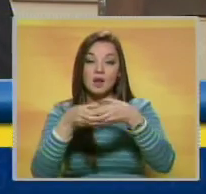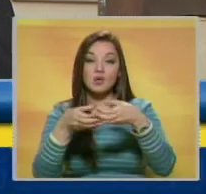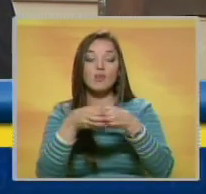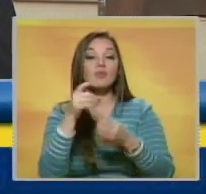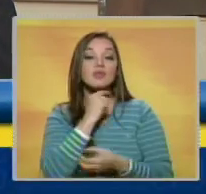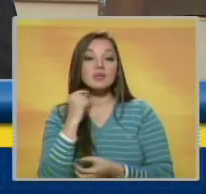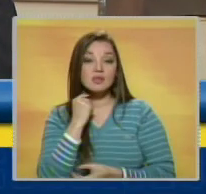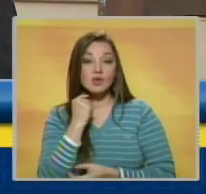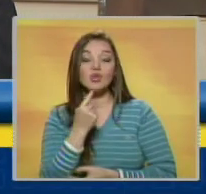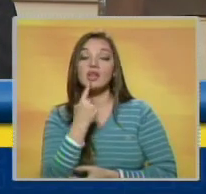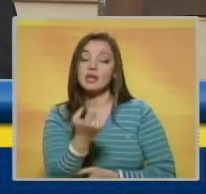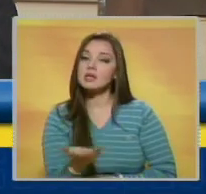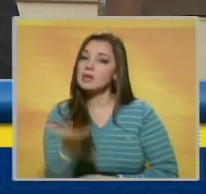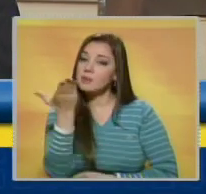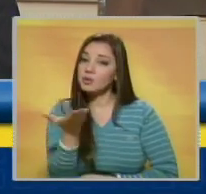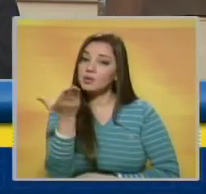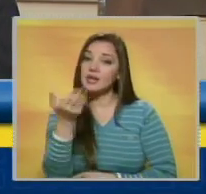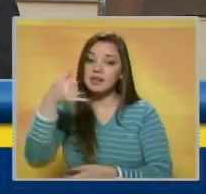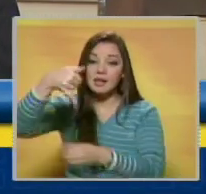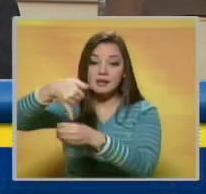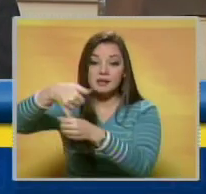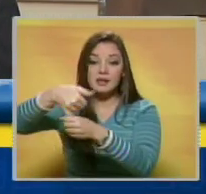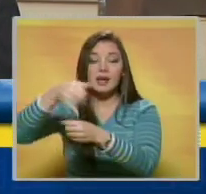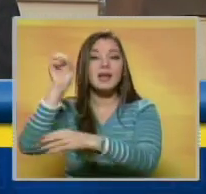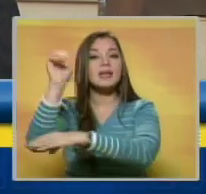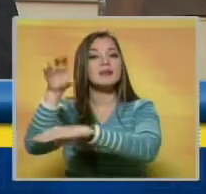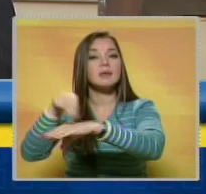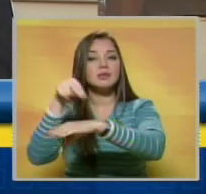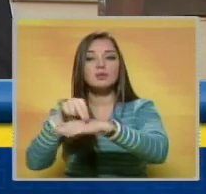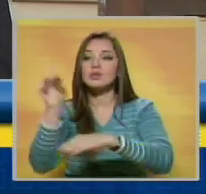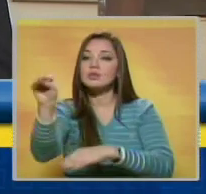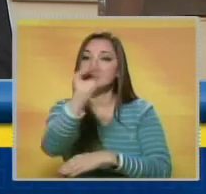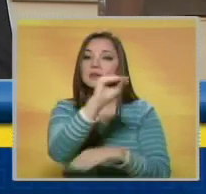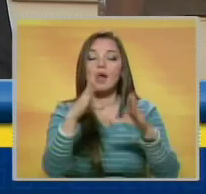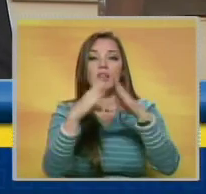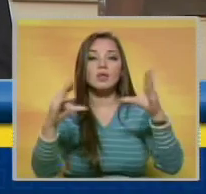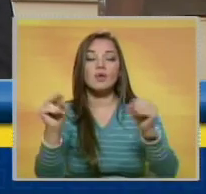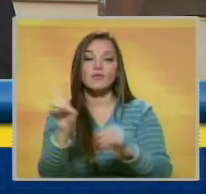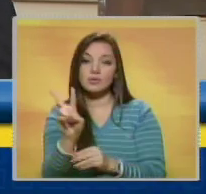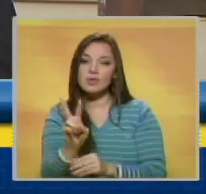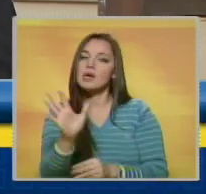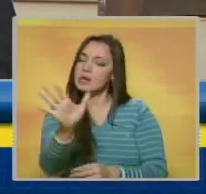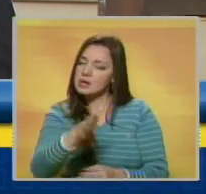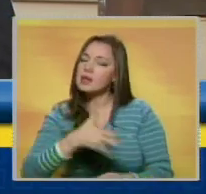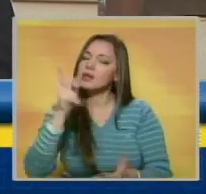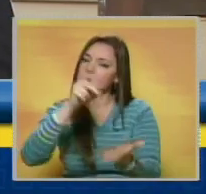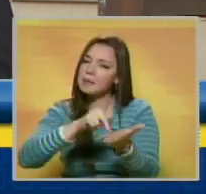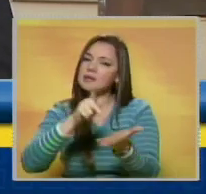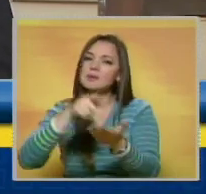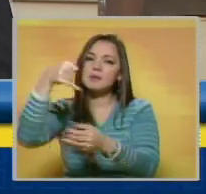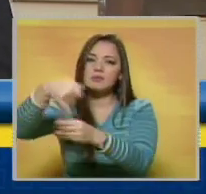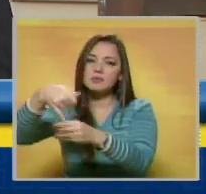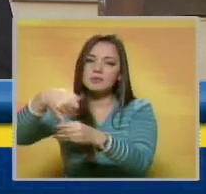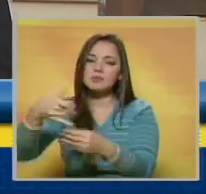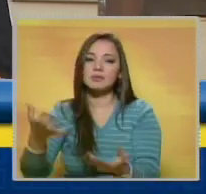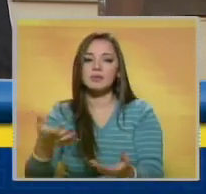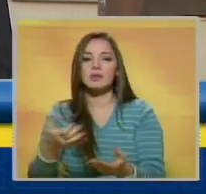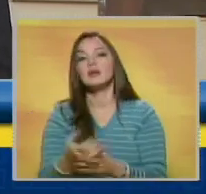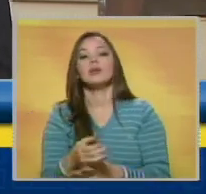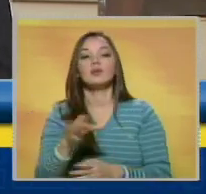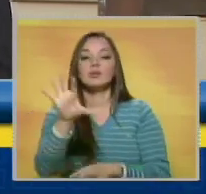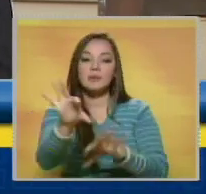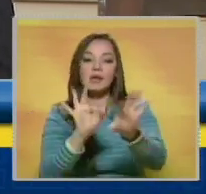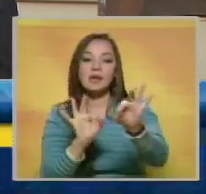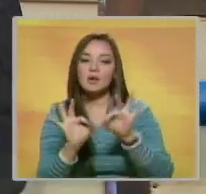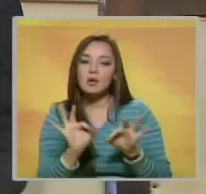de las próximas elecciones parlamentarias e instó a los venezolanos a participar en este proceso electoral y a los partidos políticos a que postulen a personas con